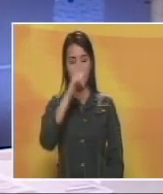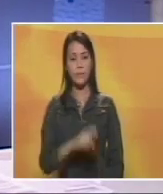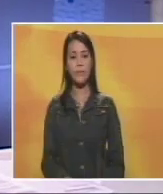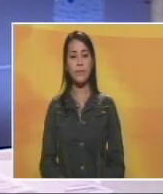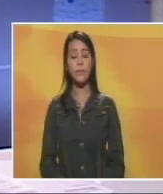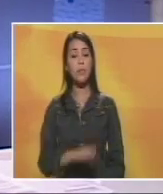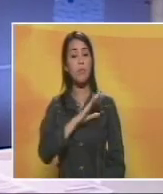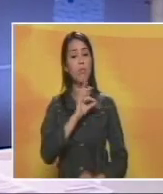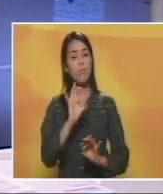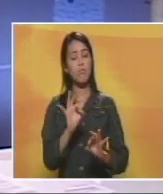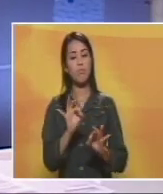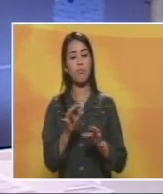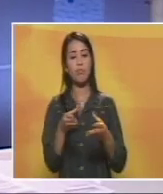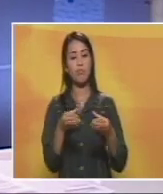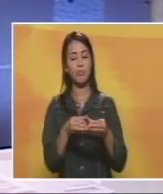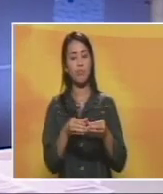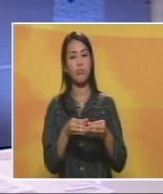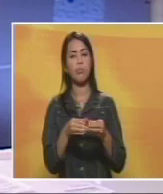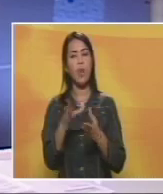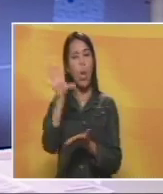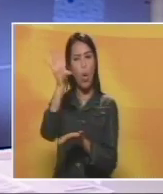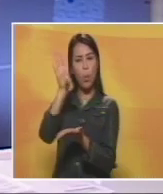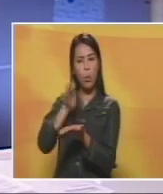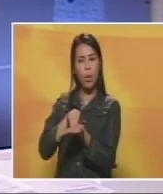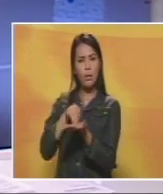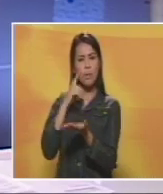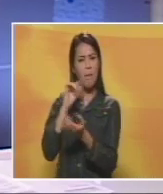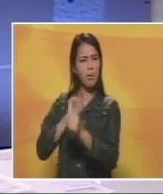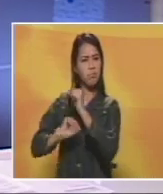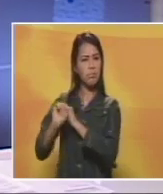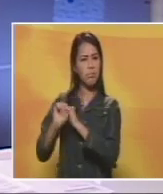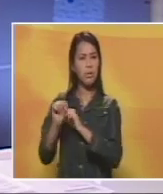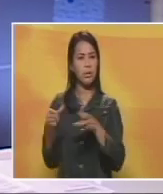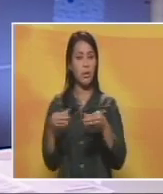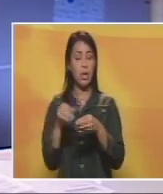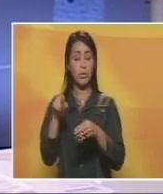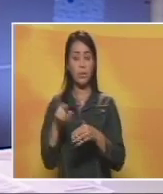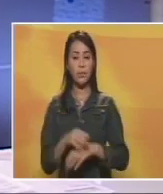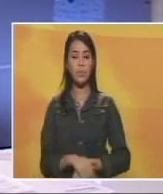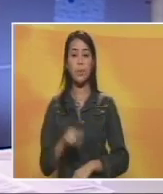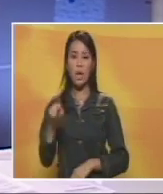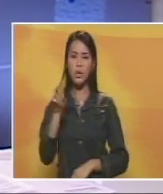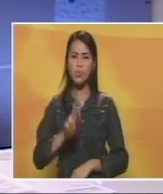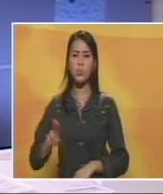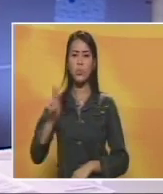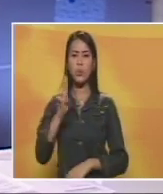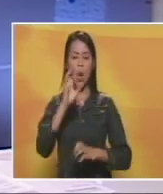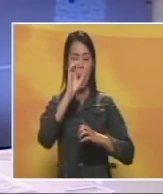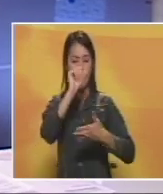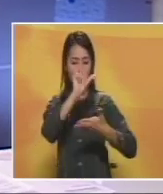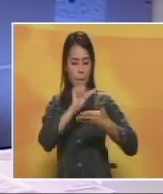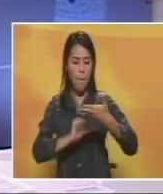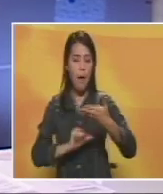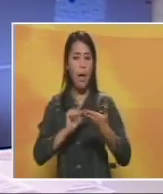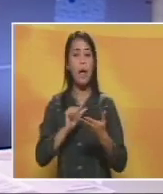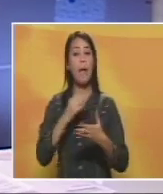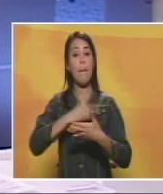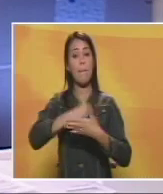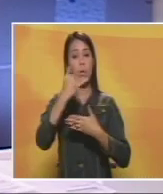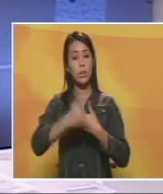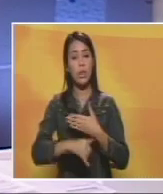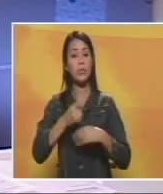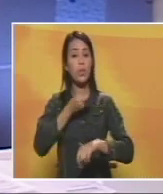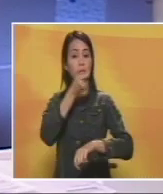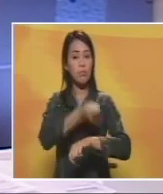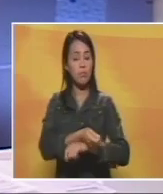propietaria de una de las herramientas contra el plagio en el Palacio de la Moncloa, que esto lo utilizó para analizar la tesis doctoral del presidente del gobierno,